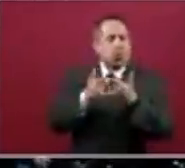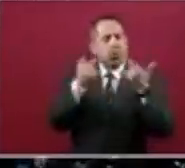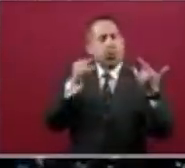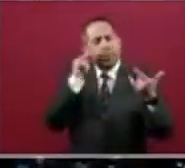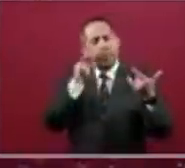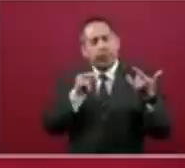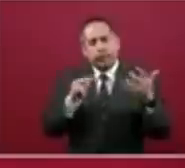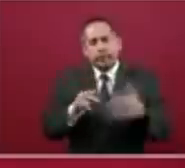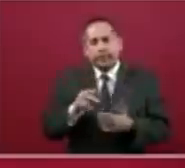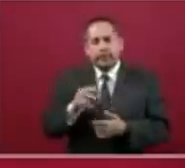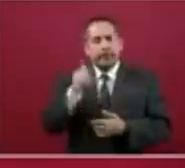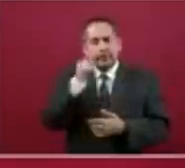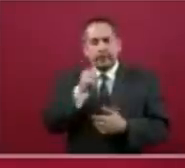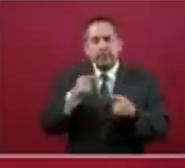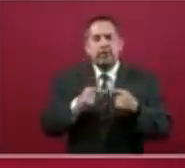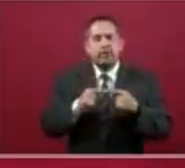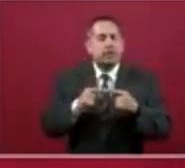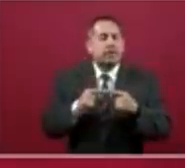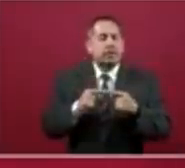siempre